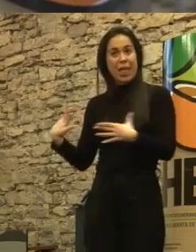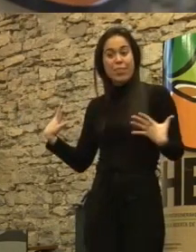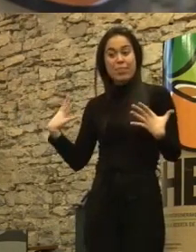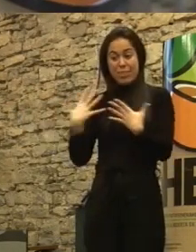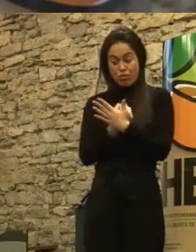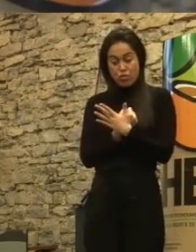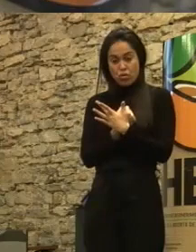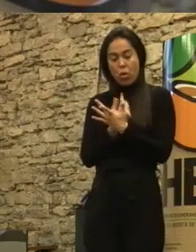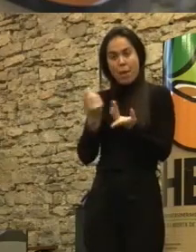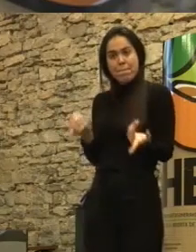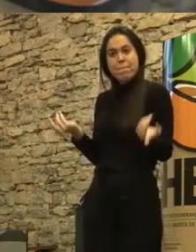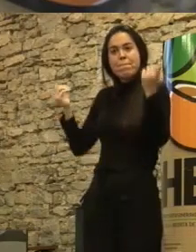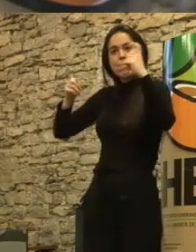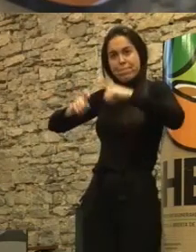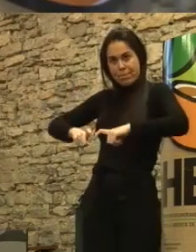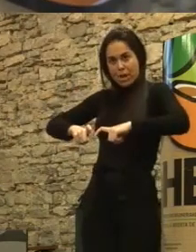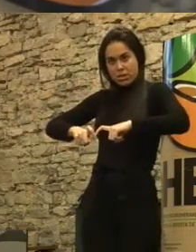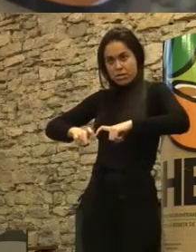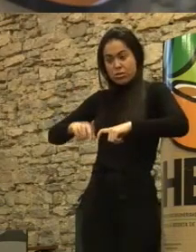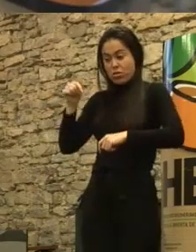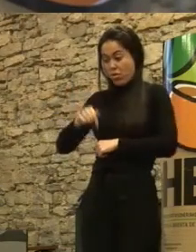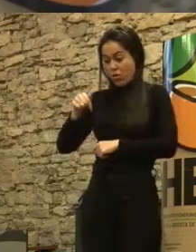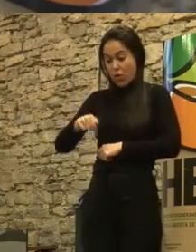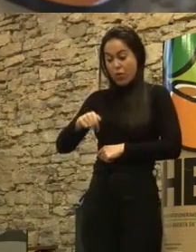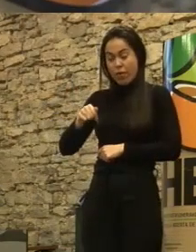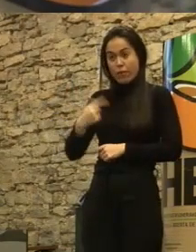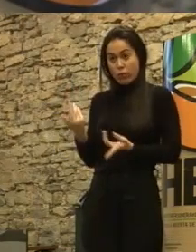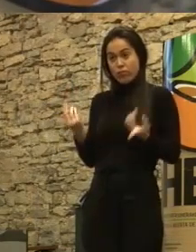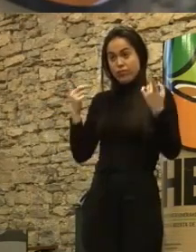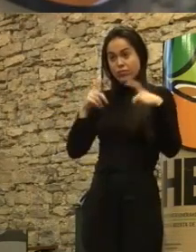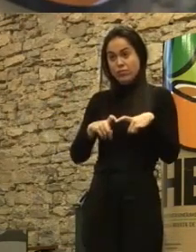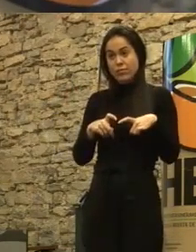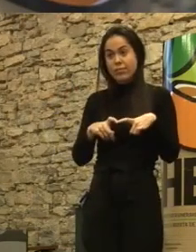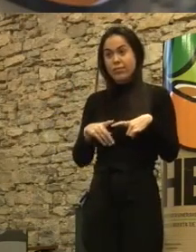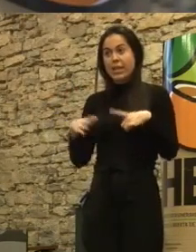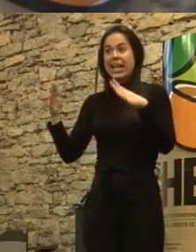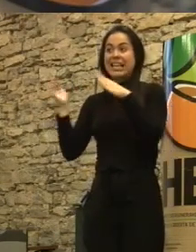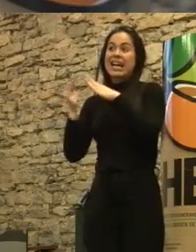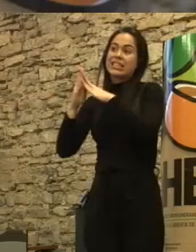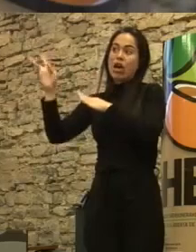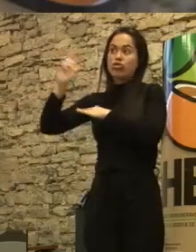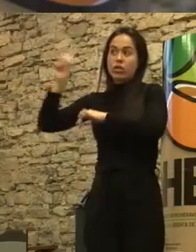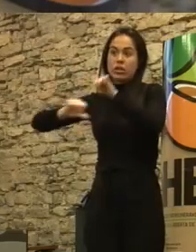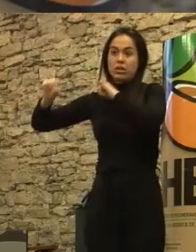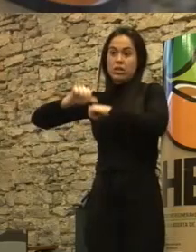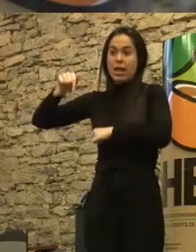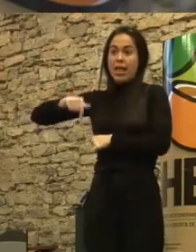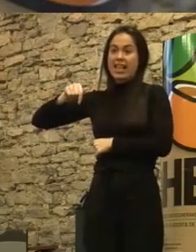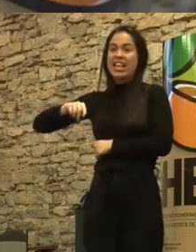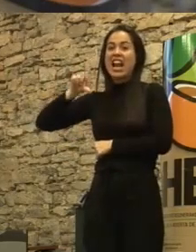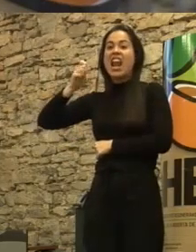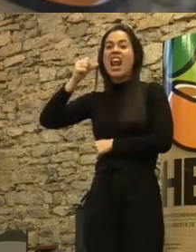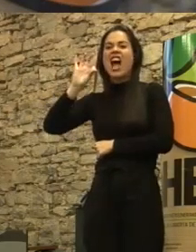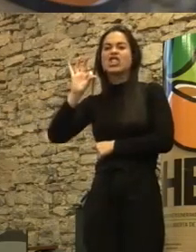organizaciones de pensionistas. Hoy mismo se están reuniendo hoy en otra casa de las asociaciones aquí, en las Rogelias,